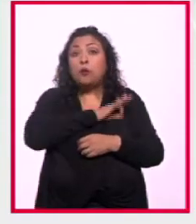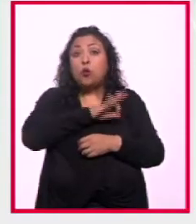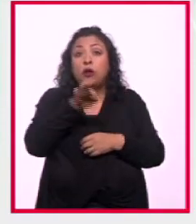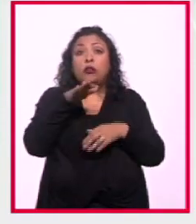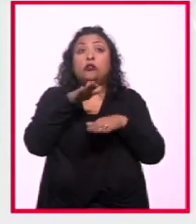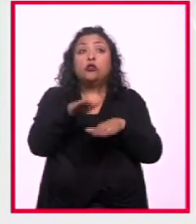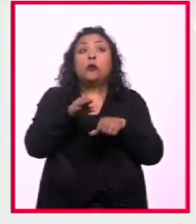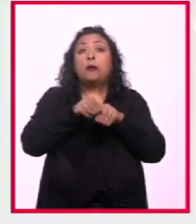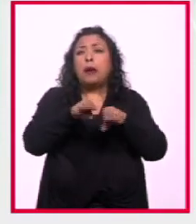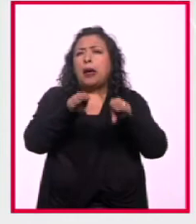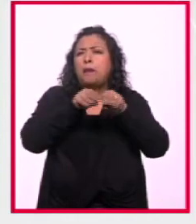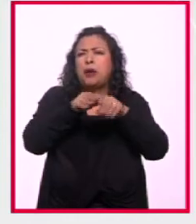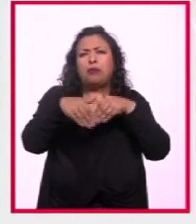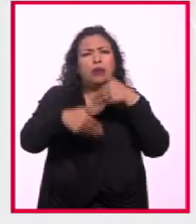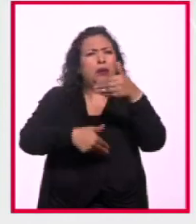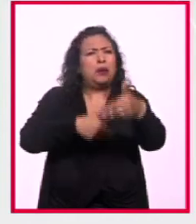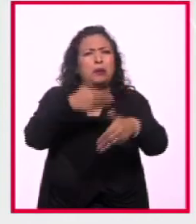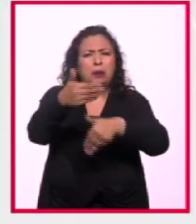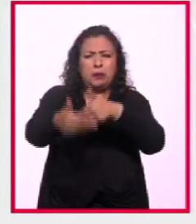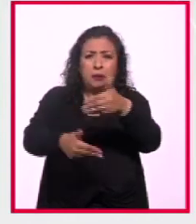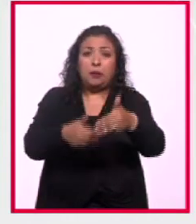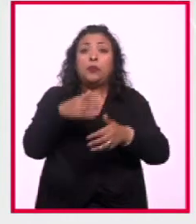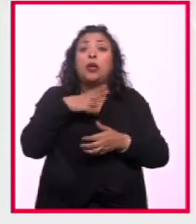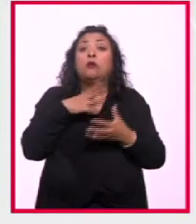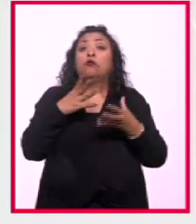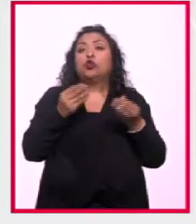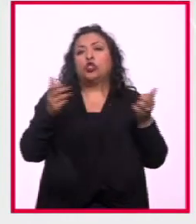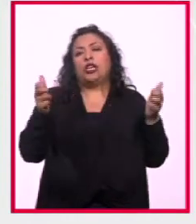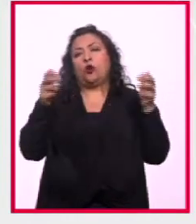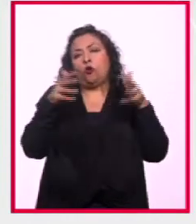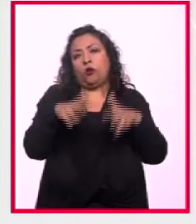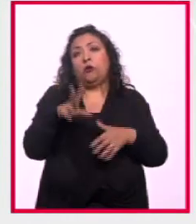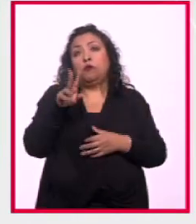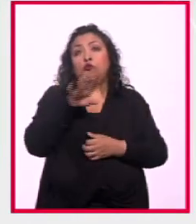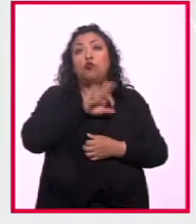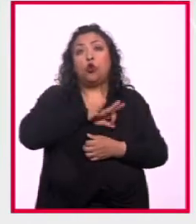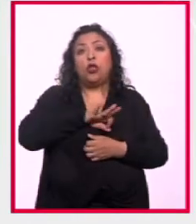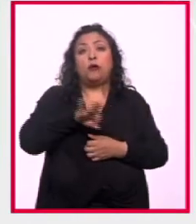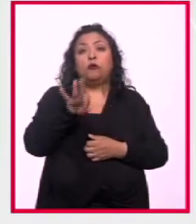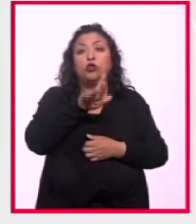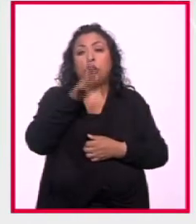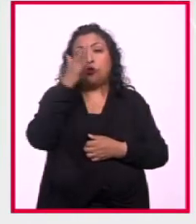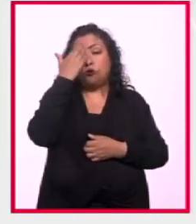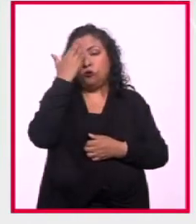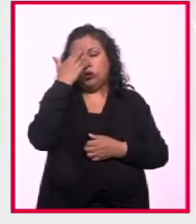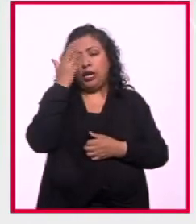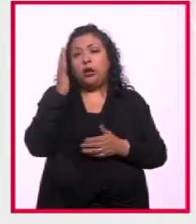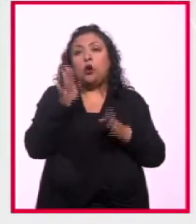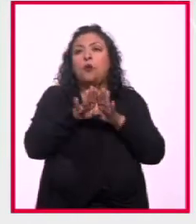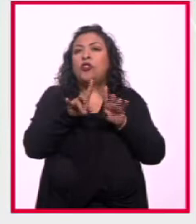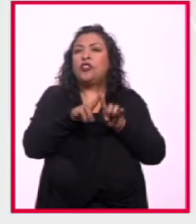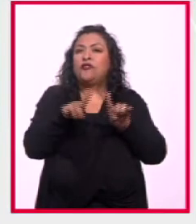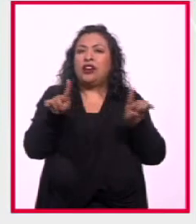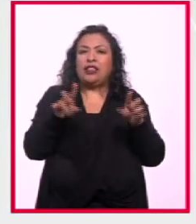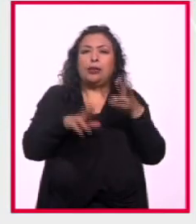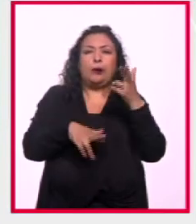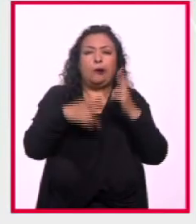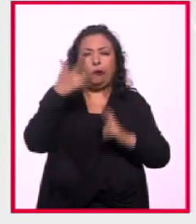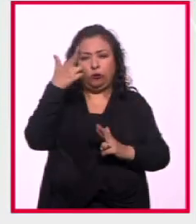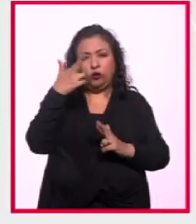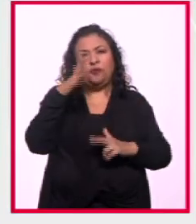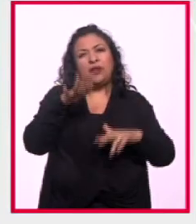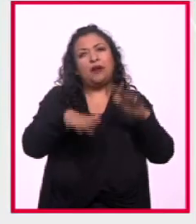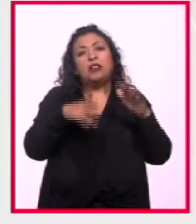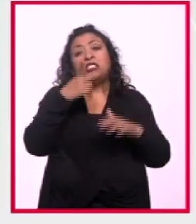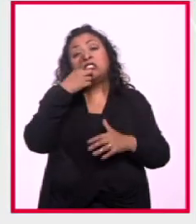publicaciones permanentes tienen muchos encuentros que nos permitirán reconocer de una manera distinta nuestra revolución que a